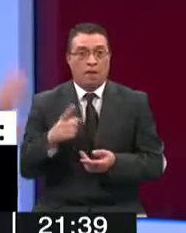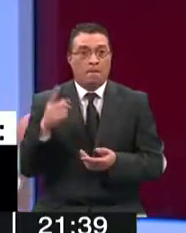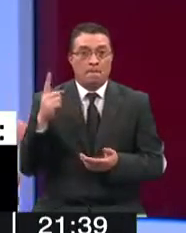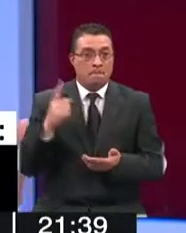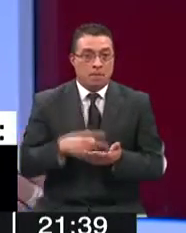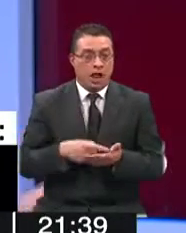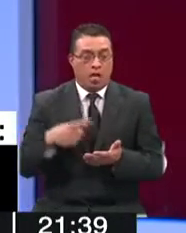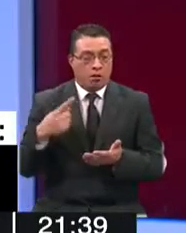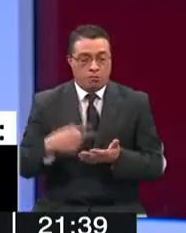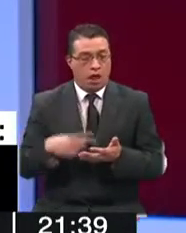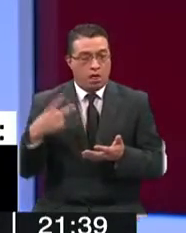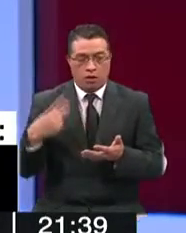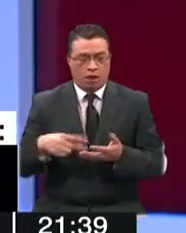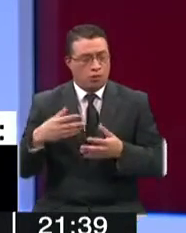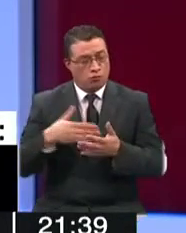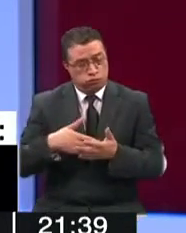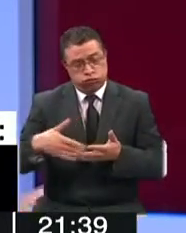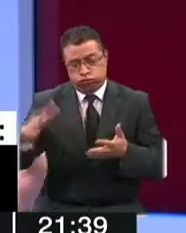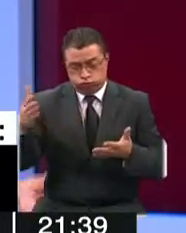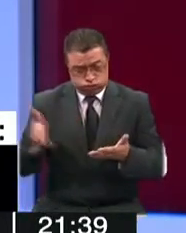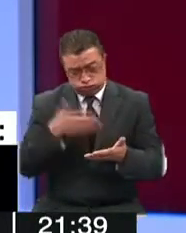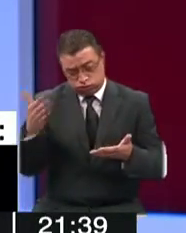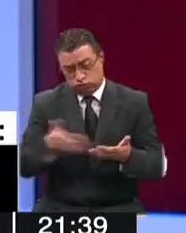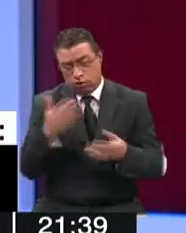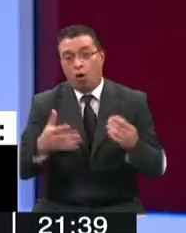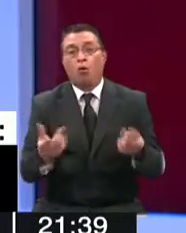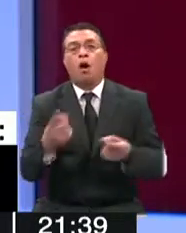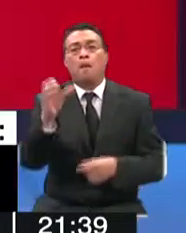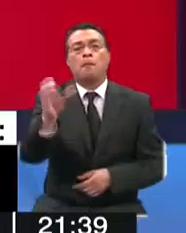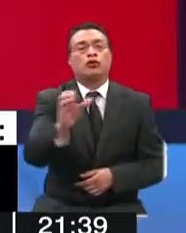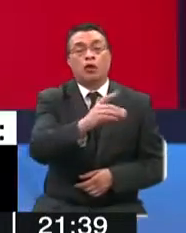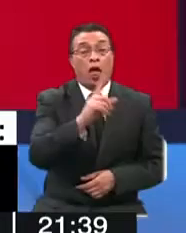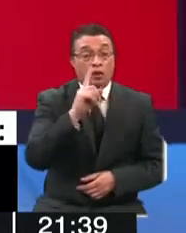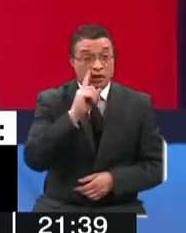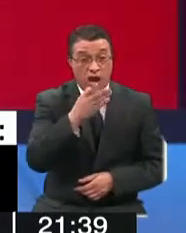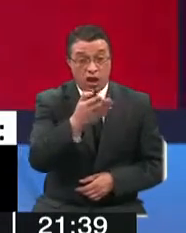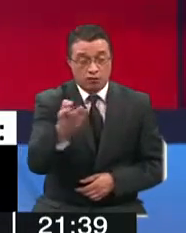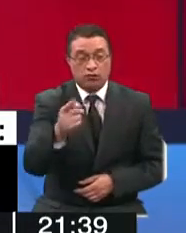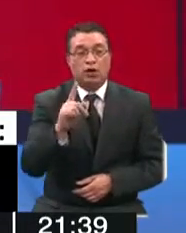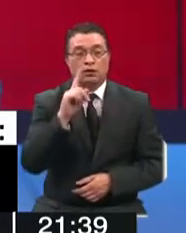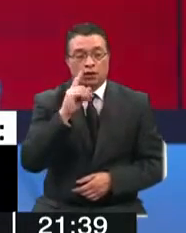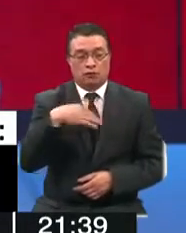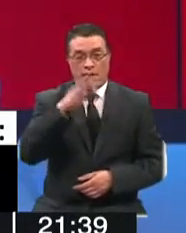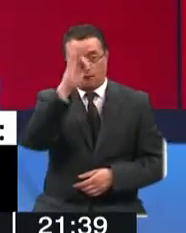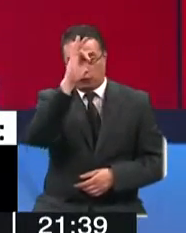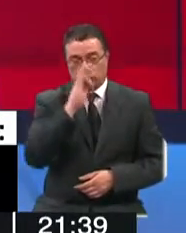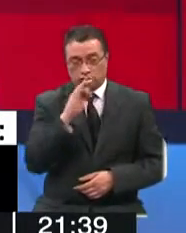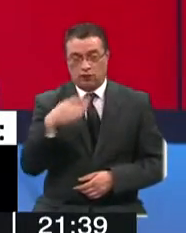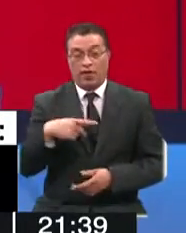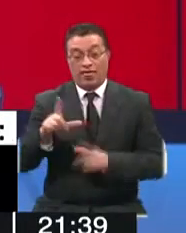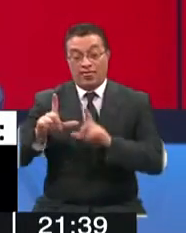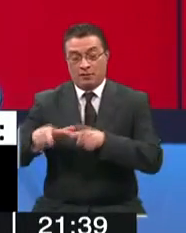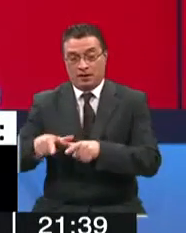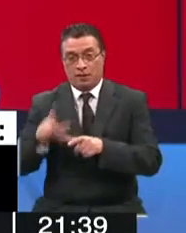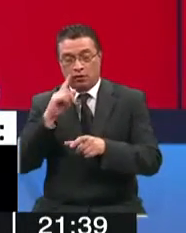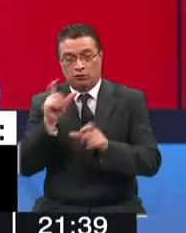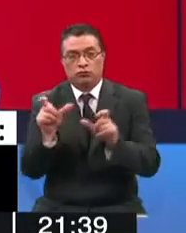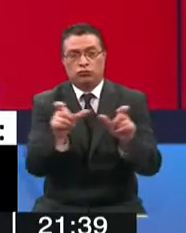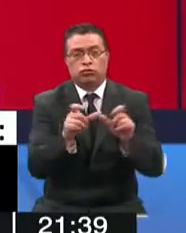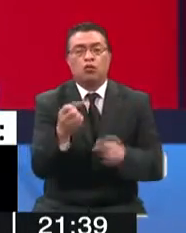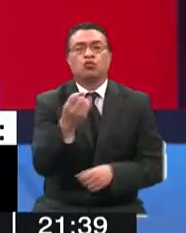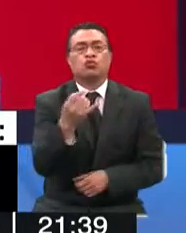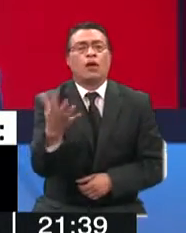millones de datos. No, ¿con sí, cuántos claro, cuentan sí. ustedes para poder analizar con cuánto personal? No, nosotros tenemos funcionarios en el departamento de fiscalización, tenemos una unidad. ¿Cuánto?